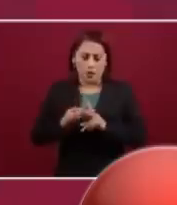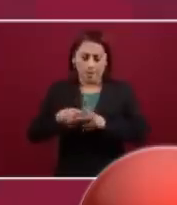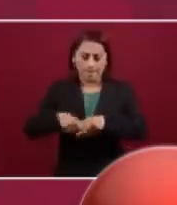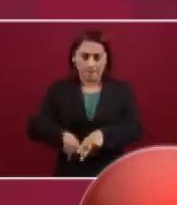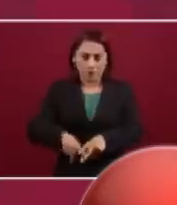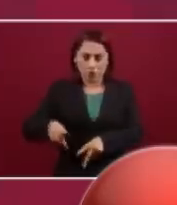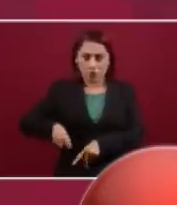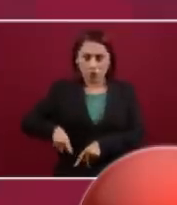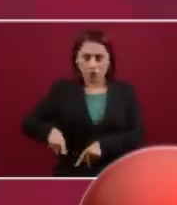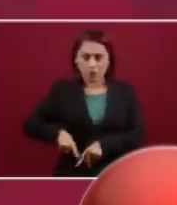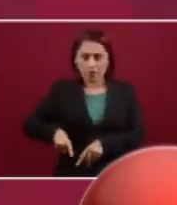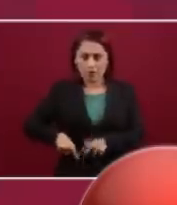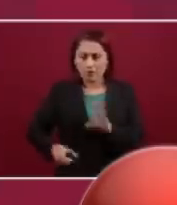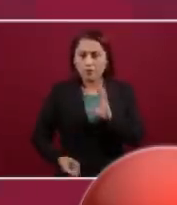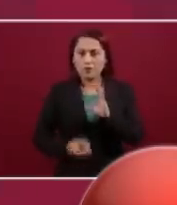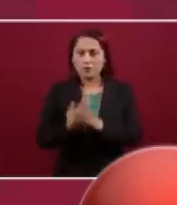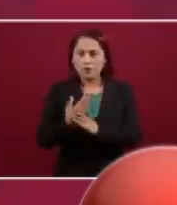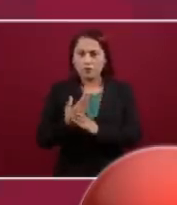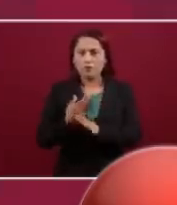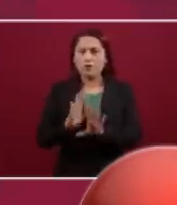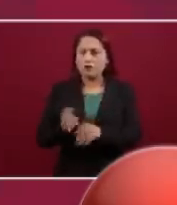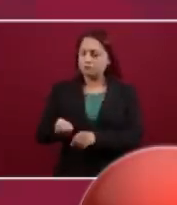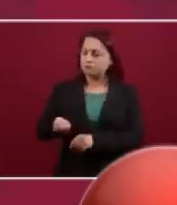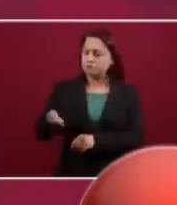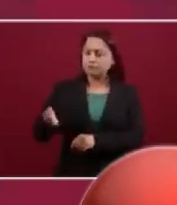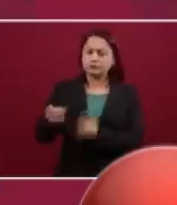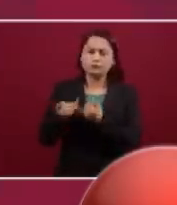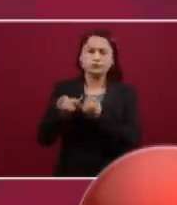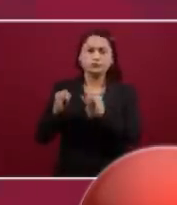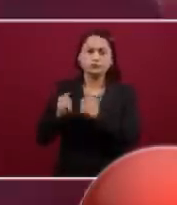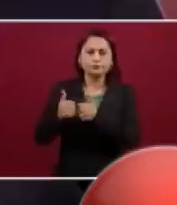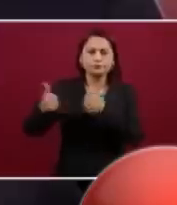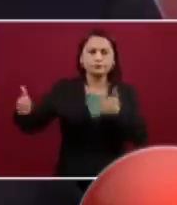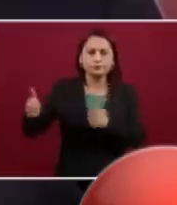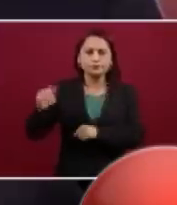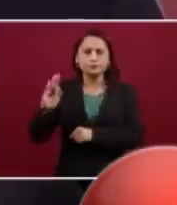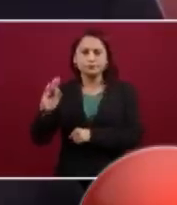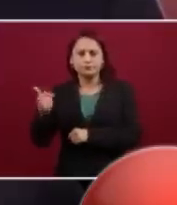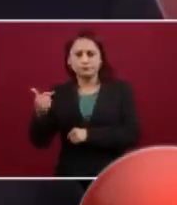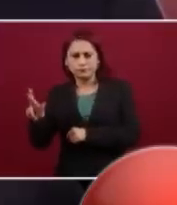autonomía a la Fiscalía. Eso fue un cambio.